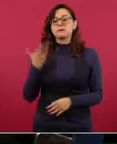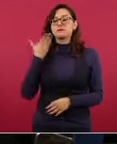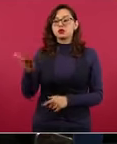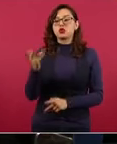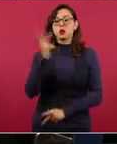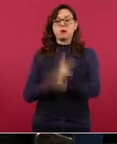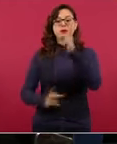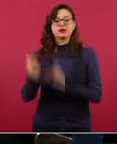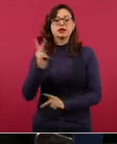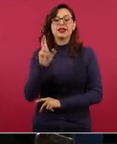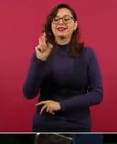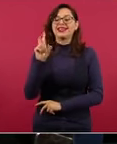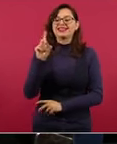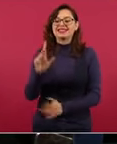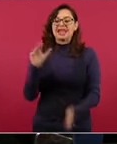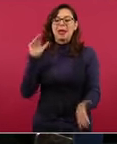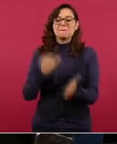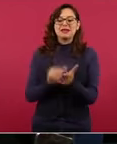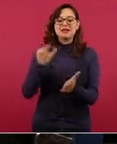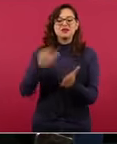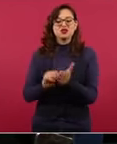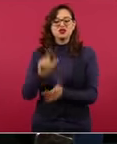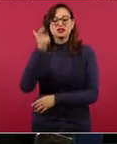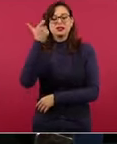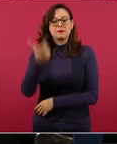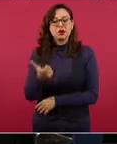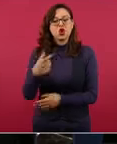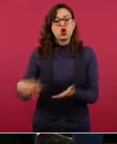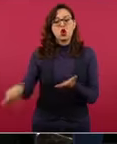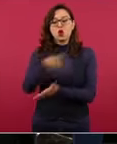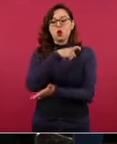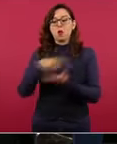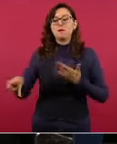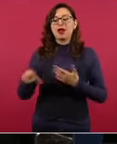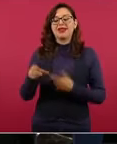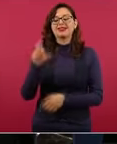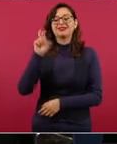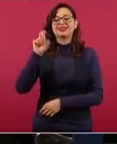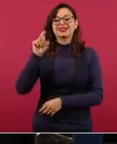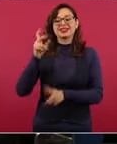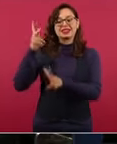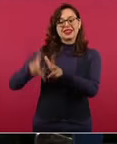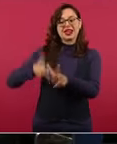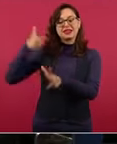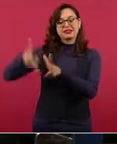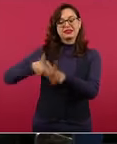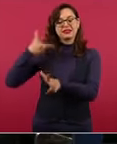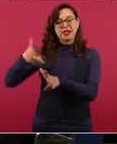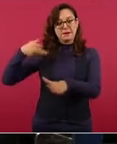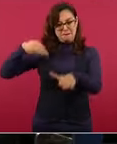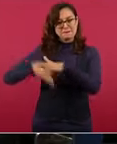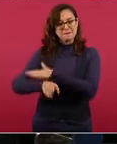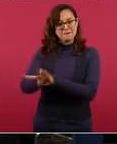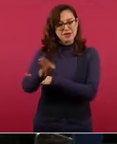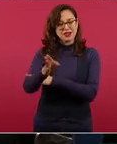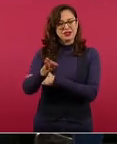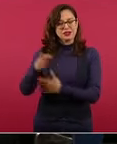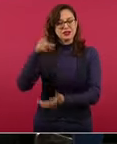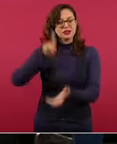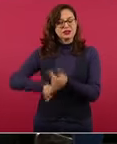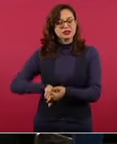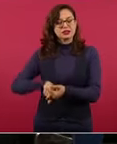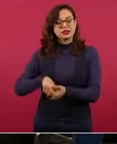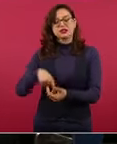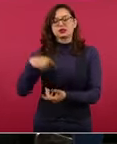mil millones de pesos esto para que para adquirir 30 trenes mediante un esquema de contratación como el que le estoy comentando